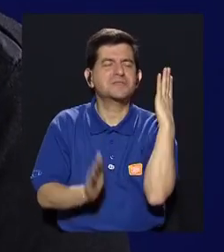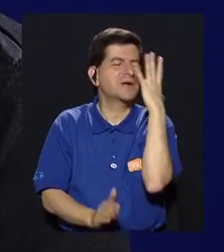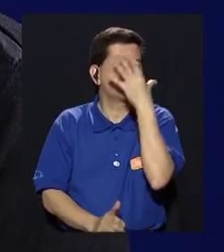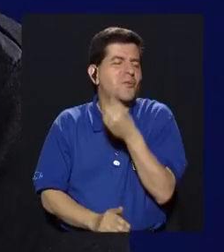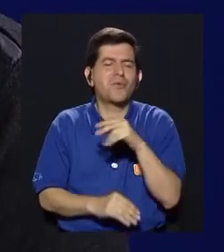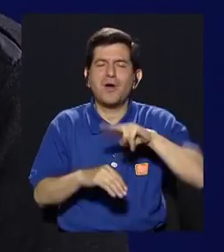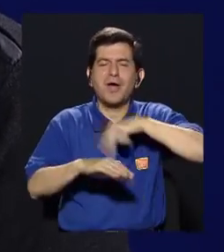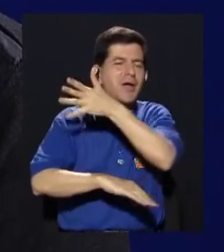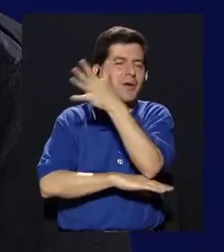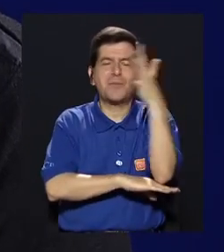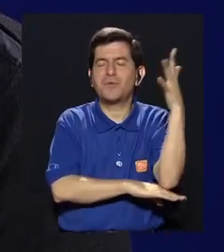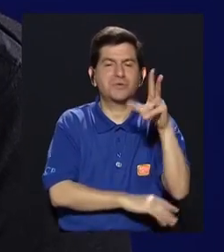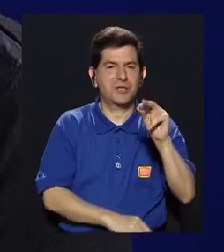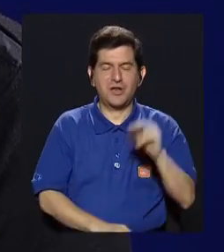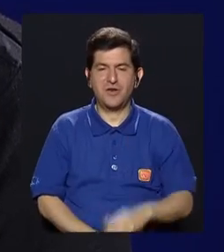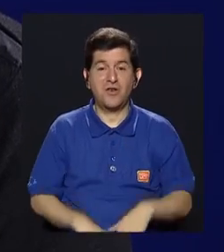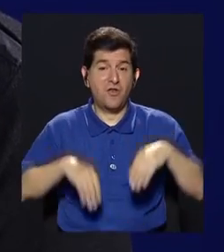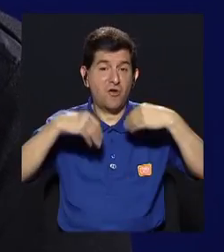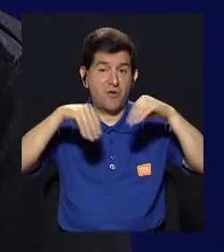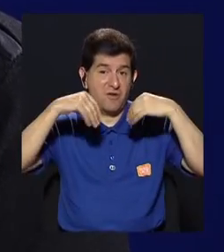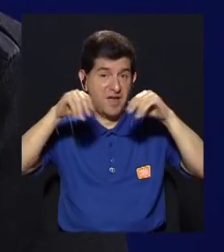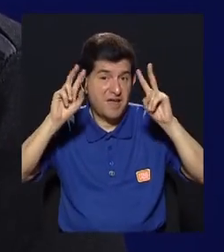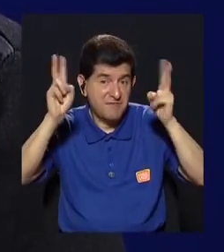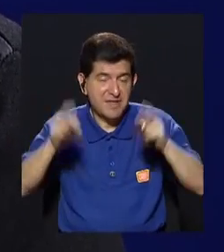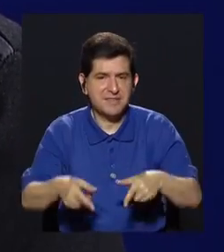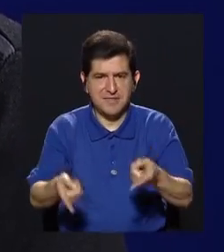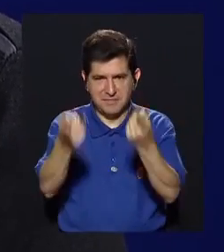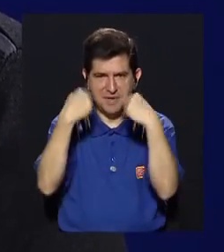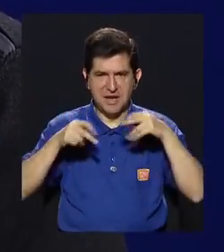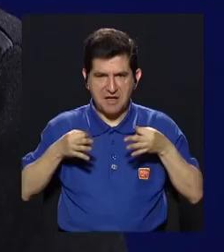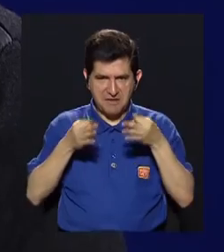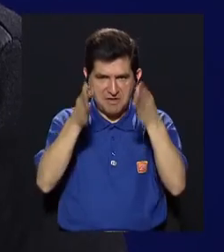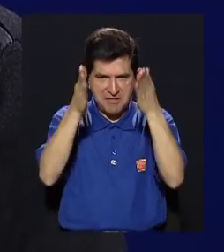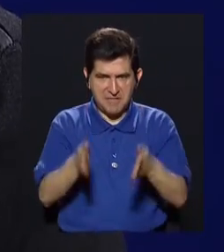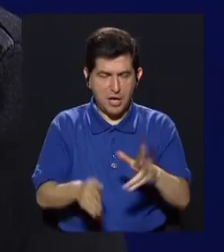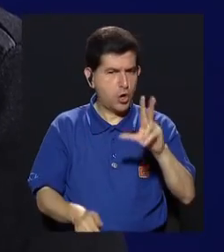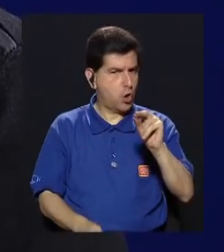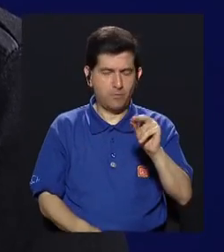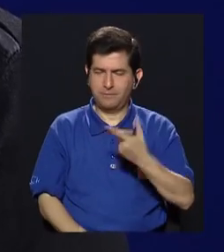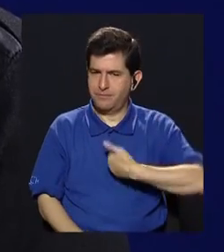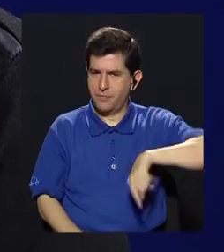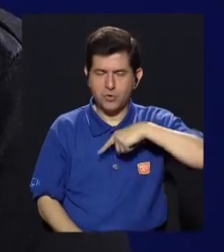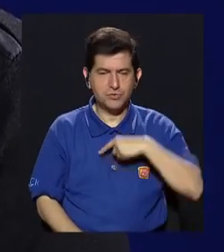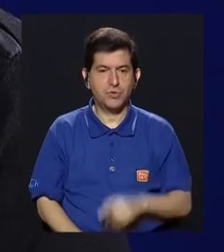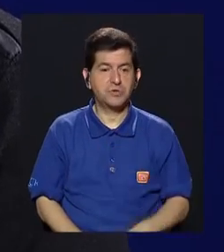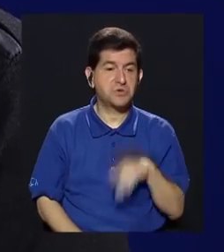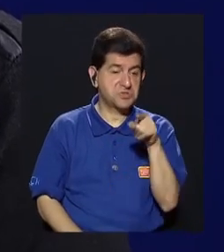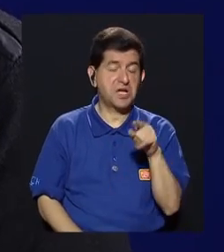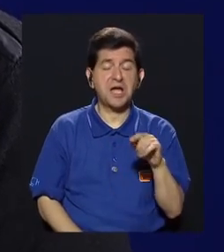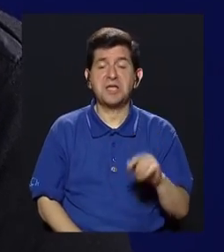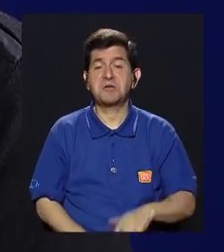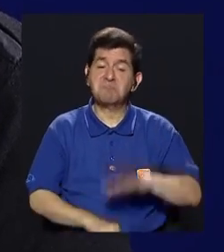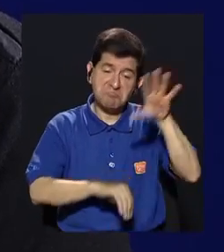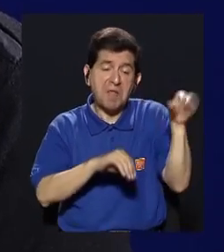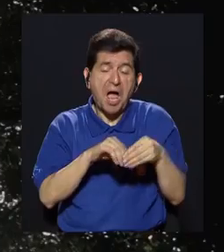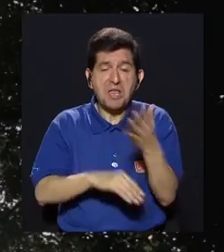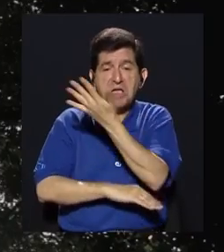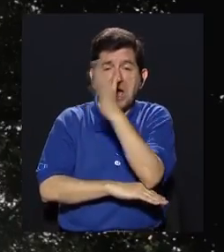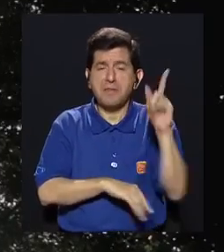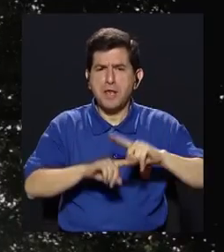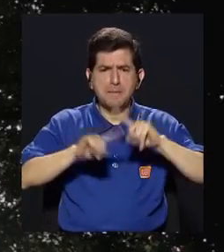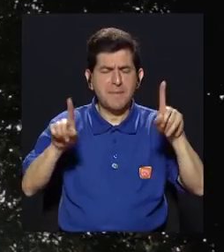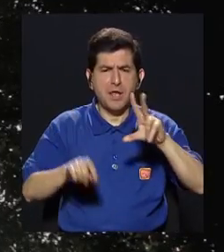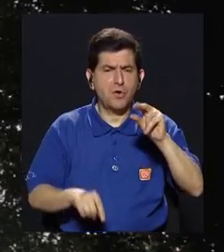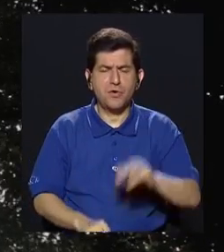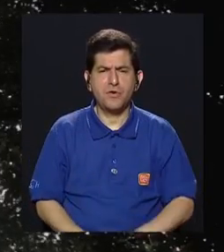la naturaleza verdad que lo que hace es como venderla para que el turista venga si en este caso en este caso es un protagonista más el bosque pero no